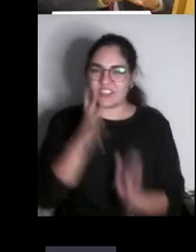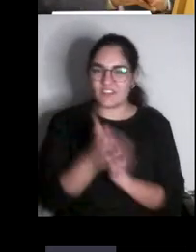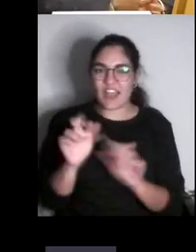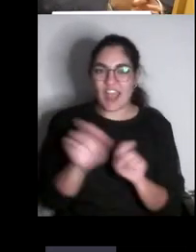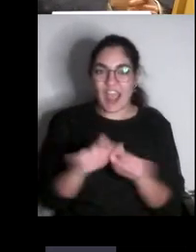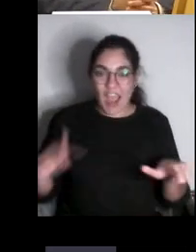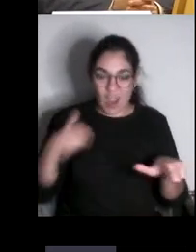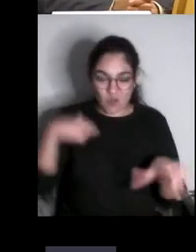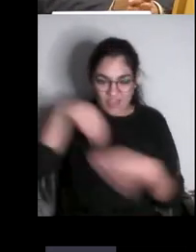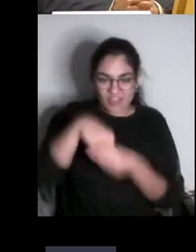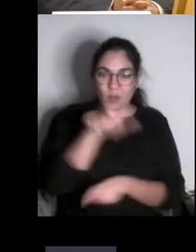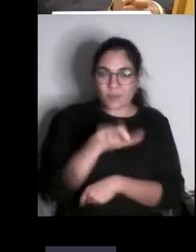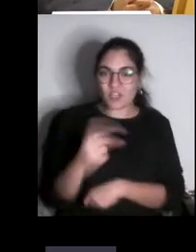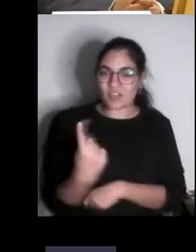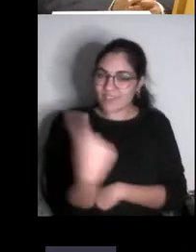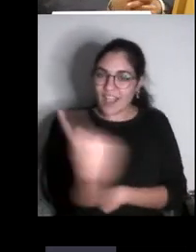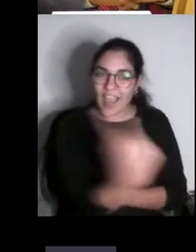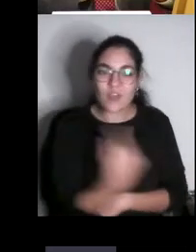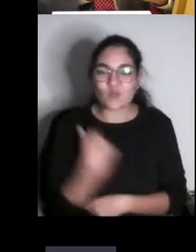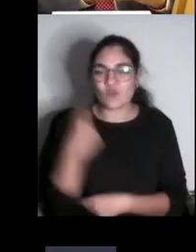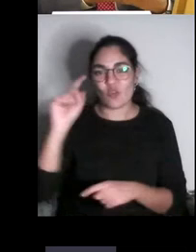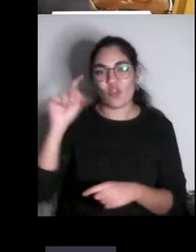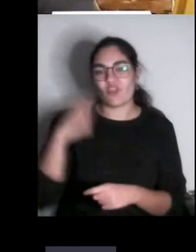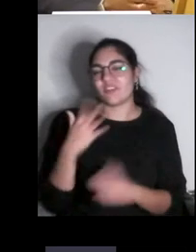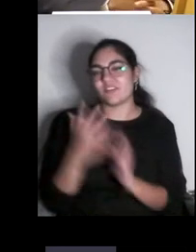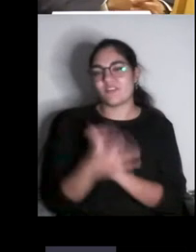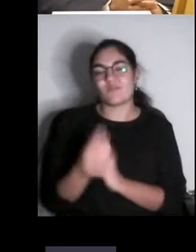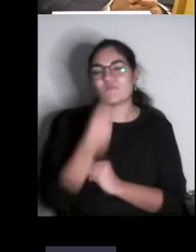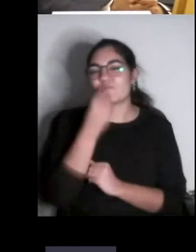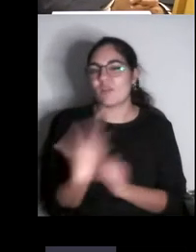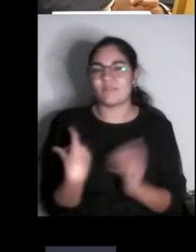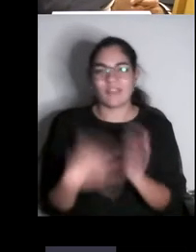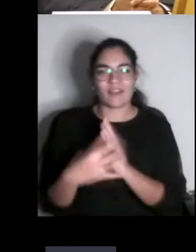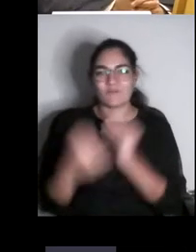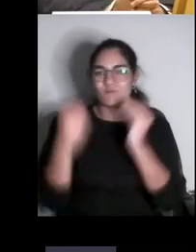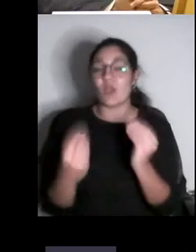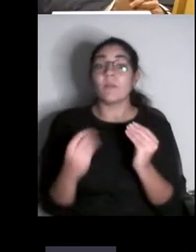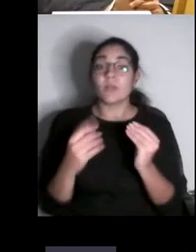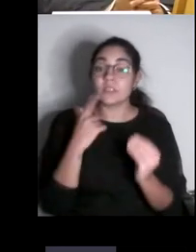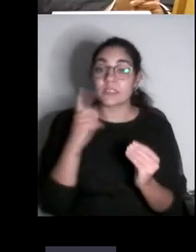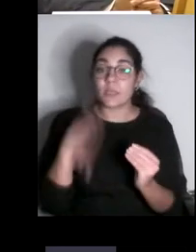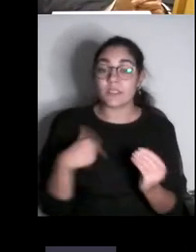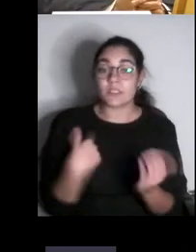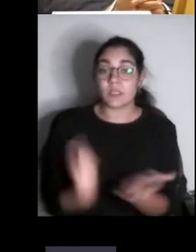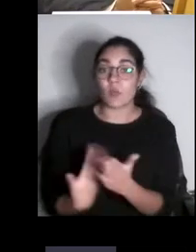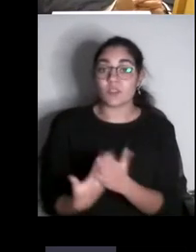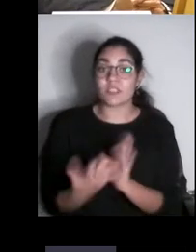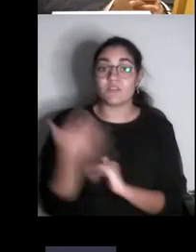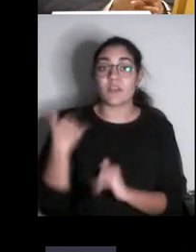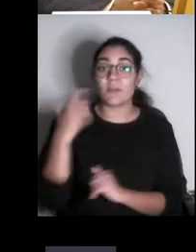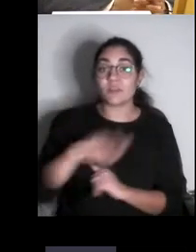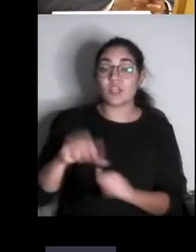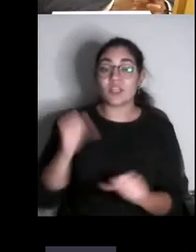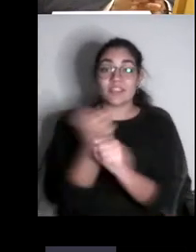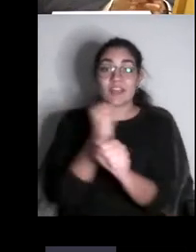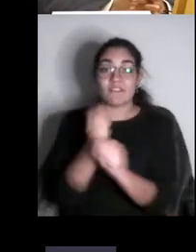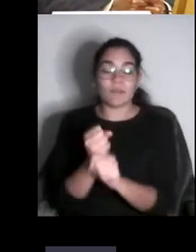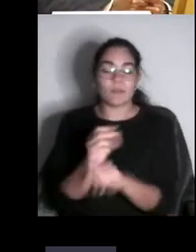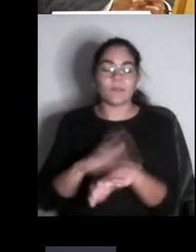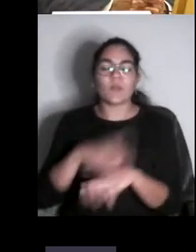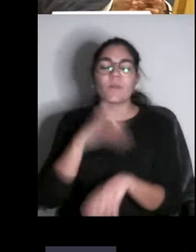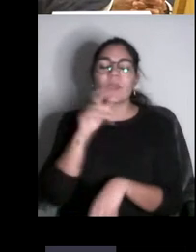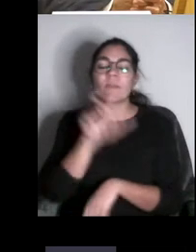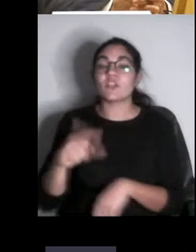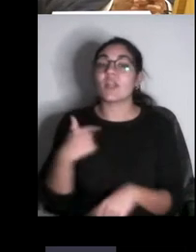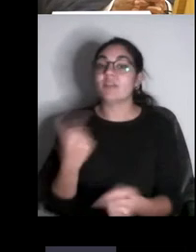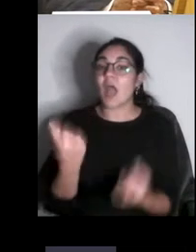datos de los egresados, es decir, cuando hacemos un seguimiento de los estudiantes que han titulado la universidad y vemos su desempeño en el mercado